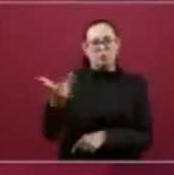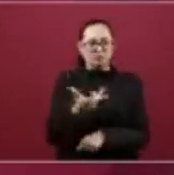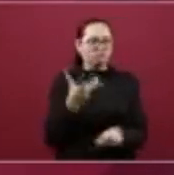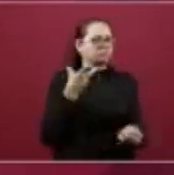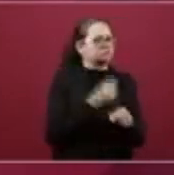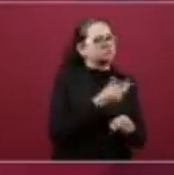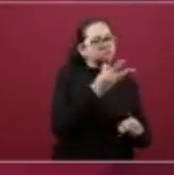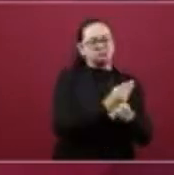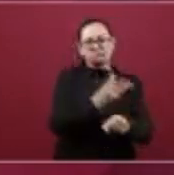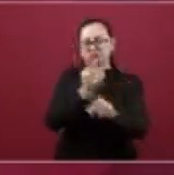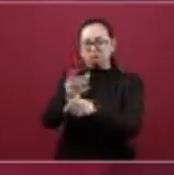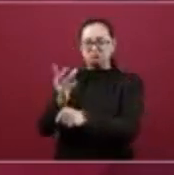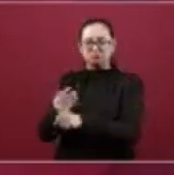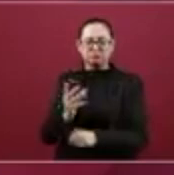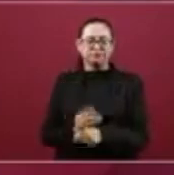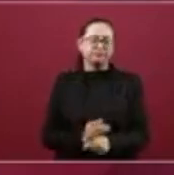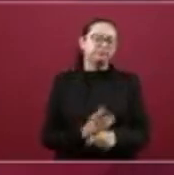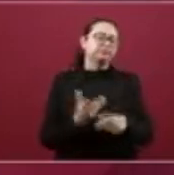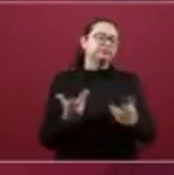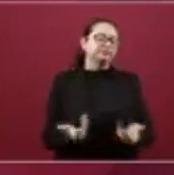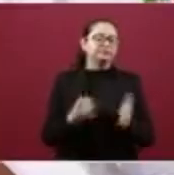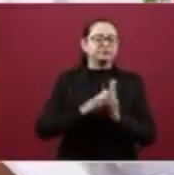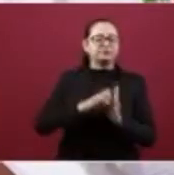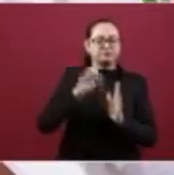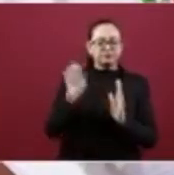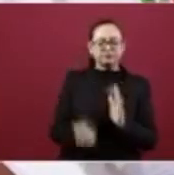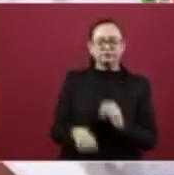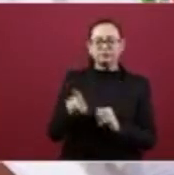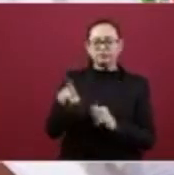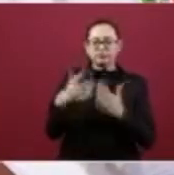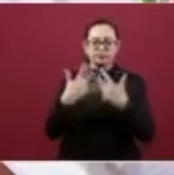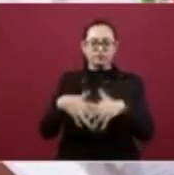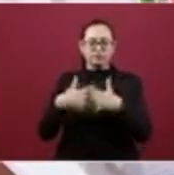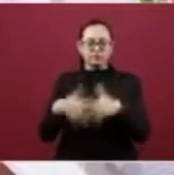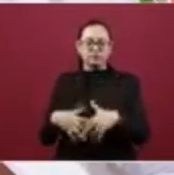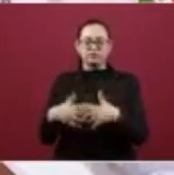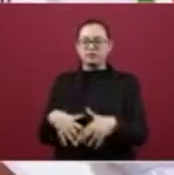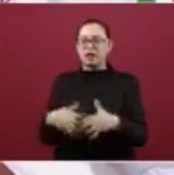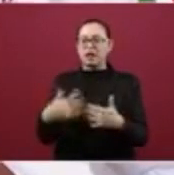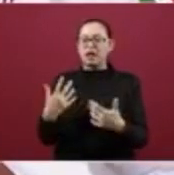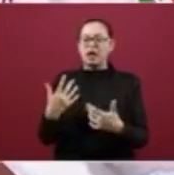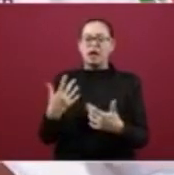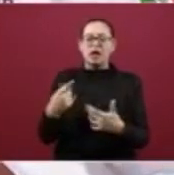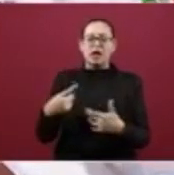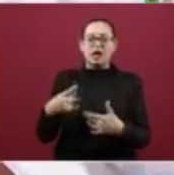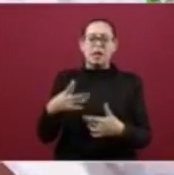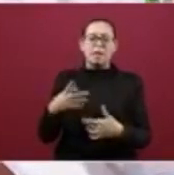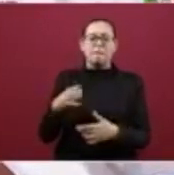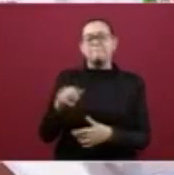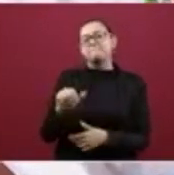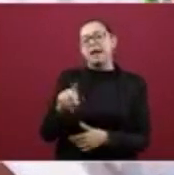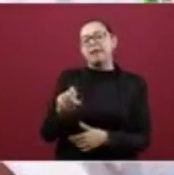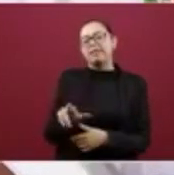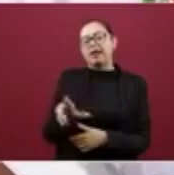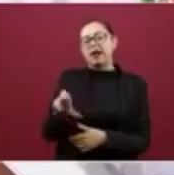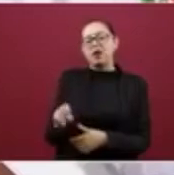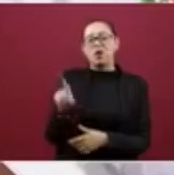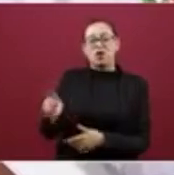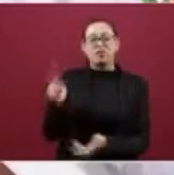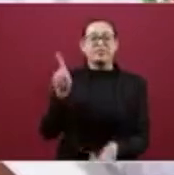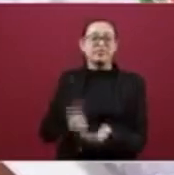mayoría. Por ejemplo, la refinería de Madero cuenta con casi